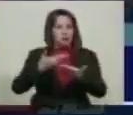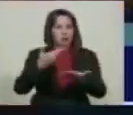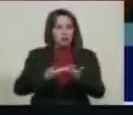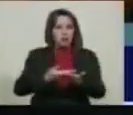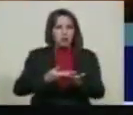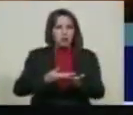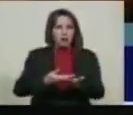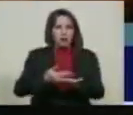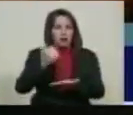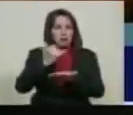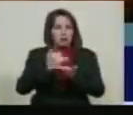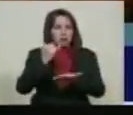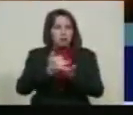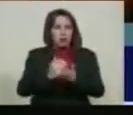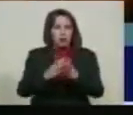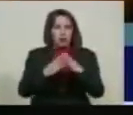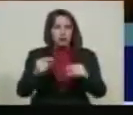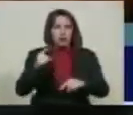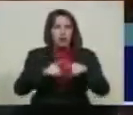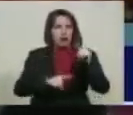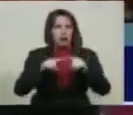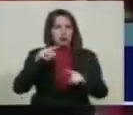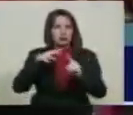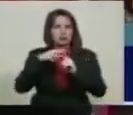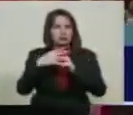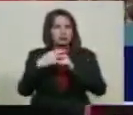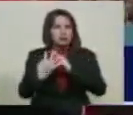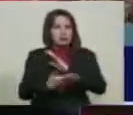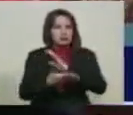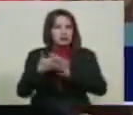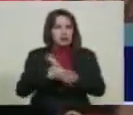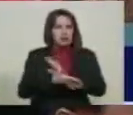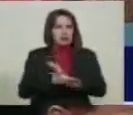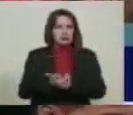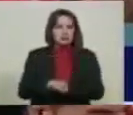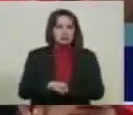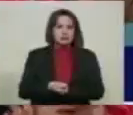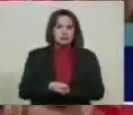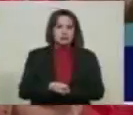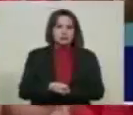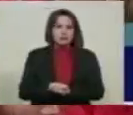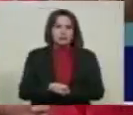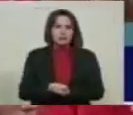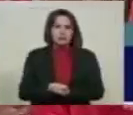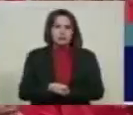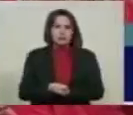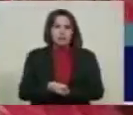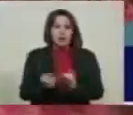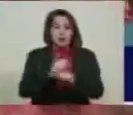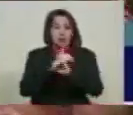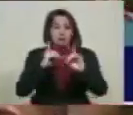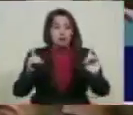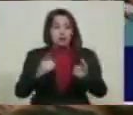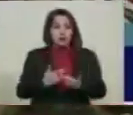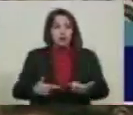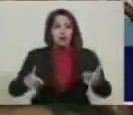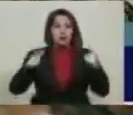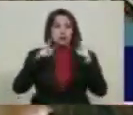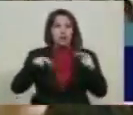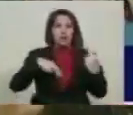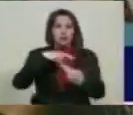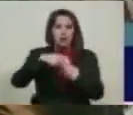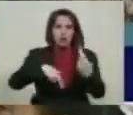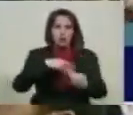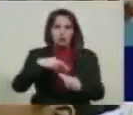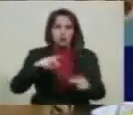de todas las circunstancias con la democracia, con la libertad, de una revolución que logró